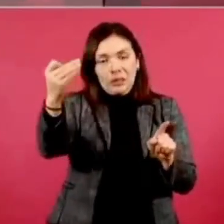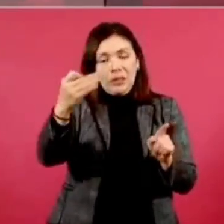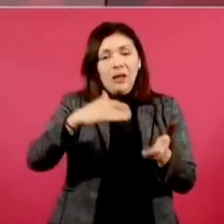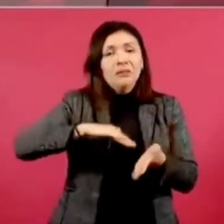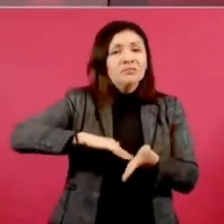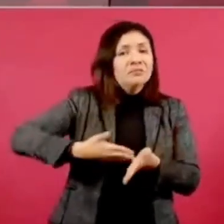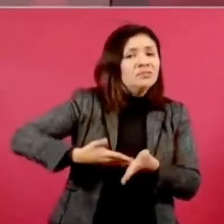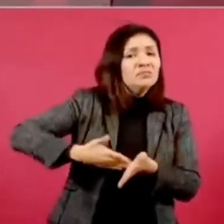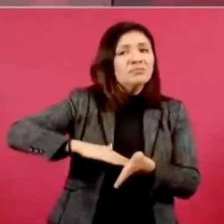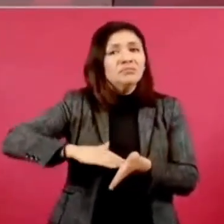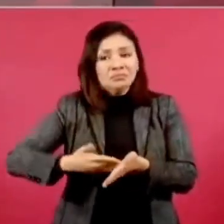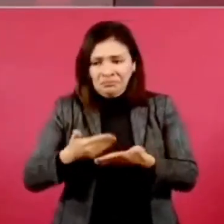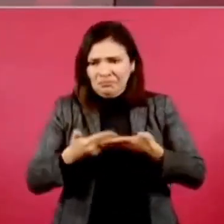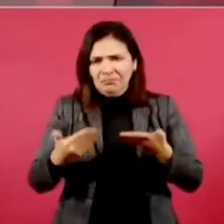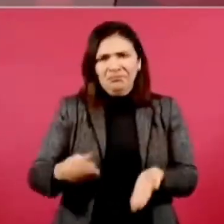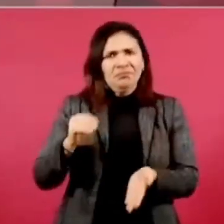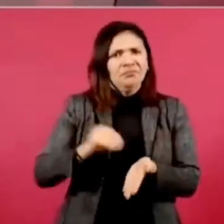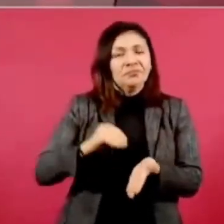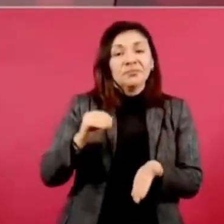hasta ahora,